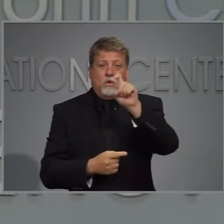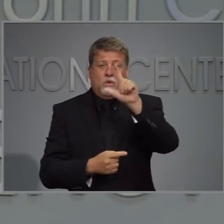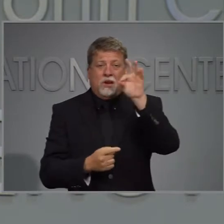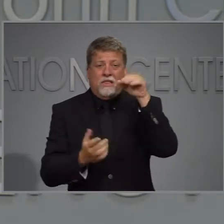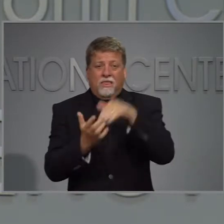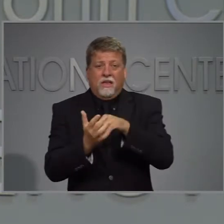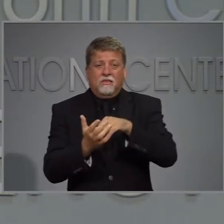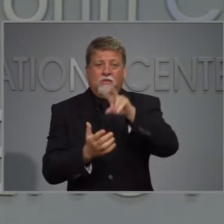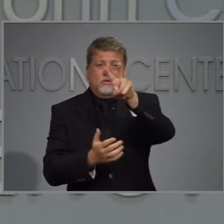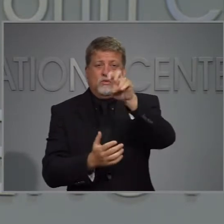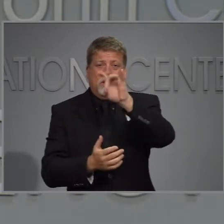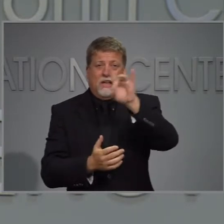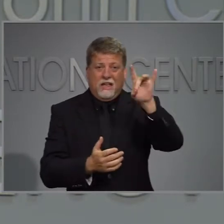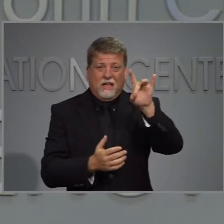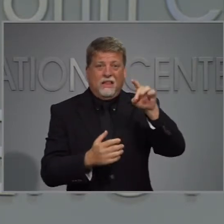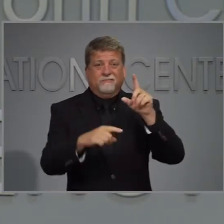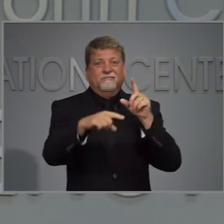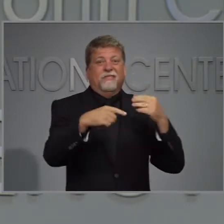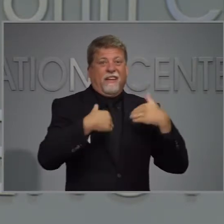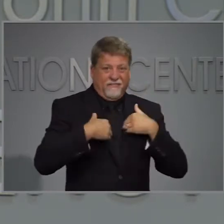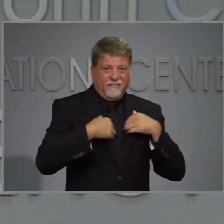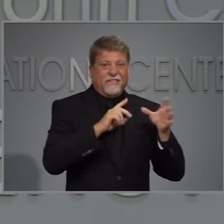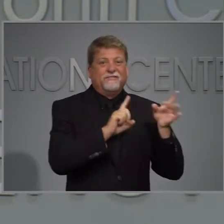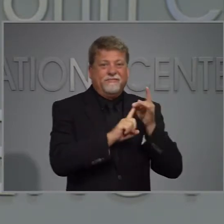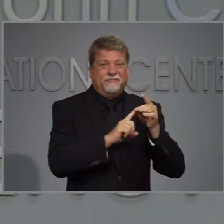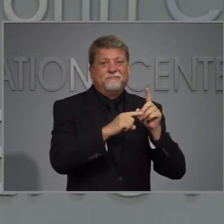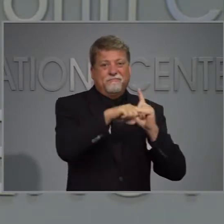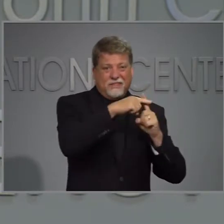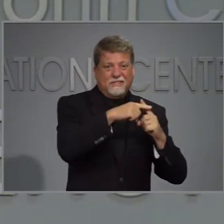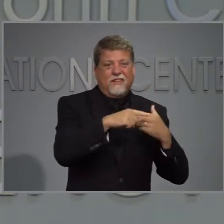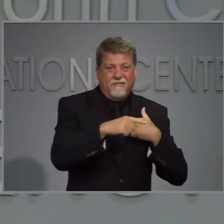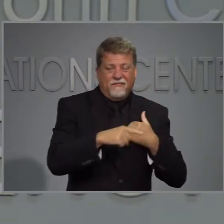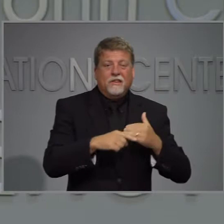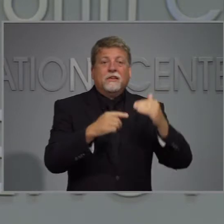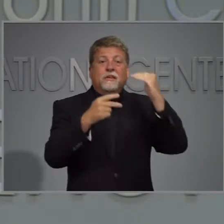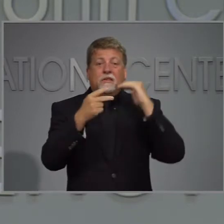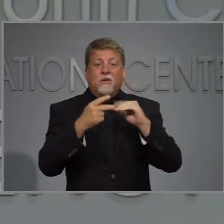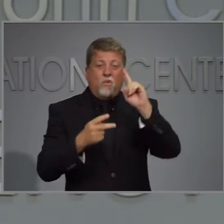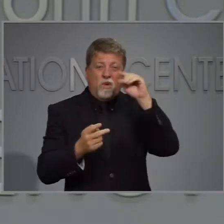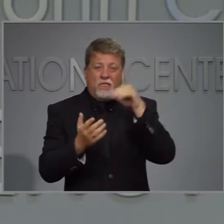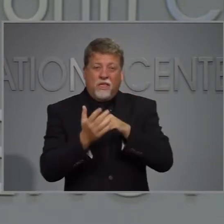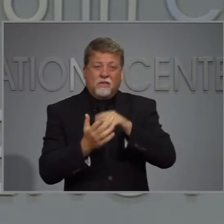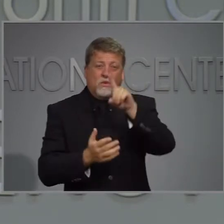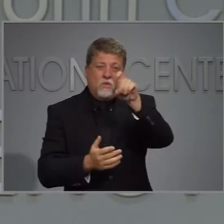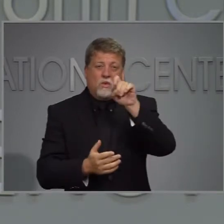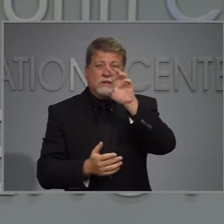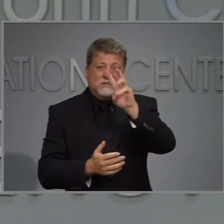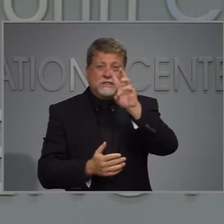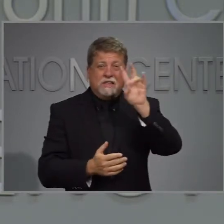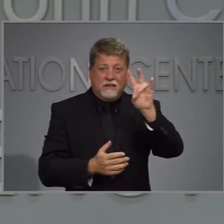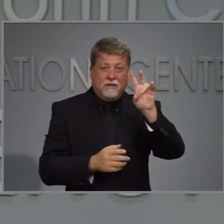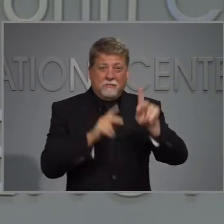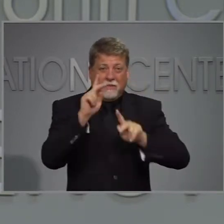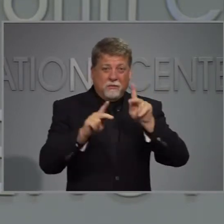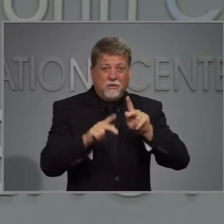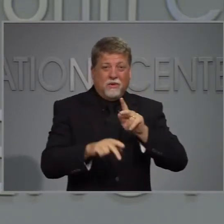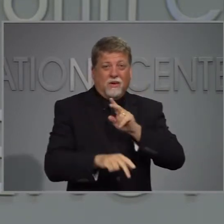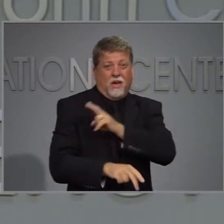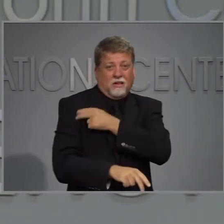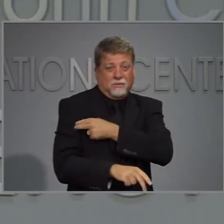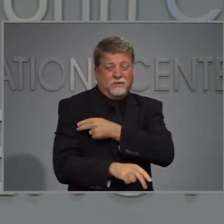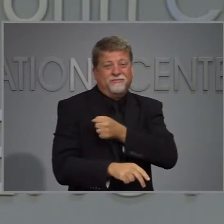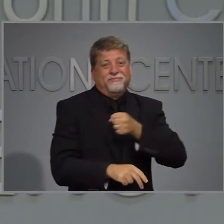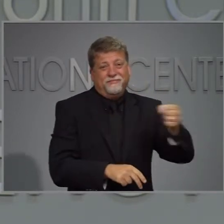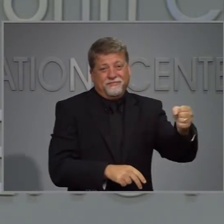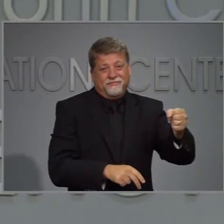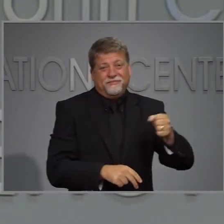129.288 casos confirmados por laboratorio, 1.167 personas en el hospital y 2.050 personas